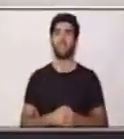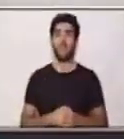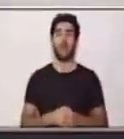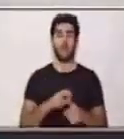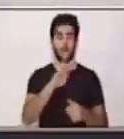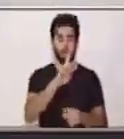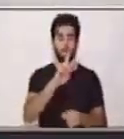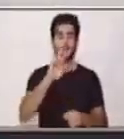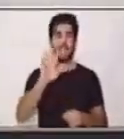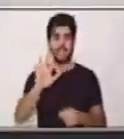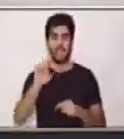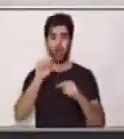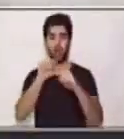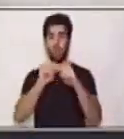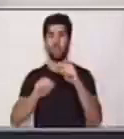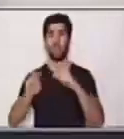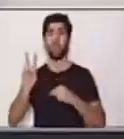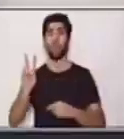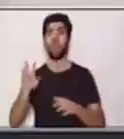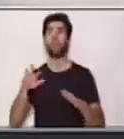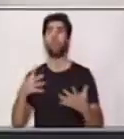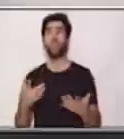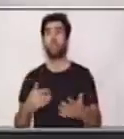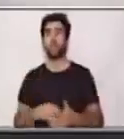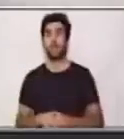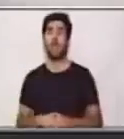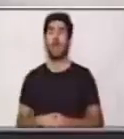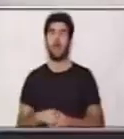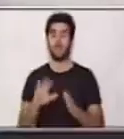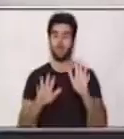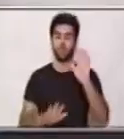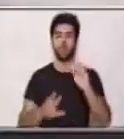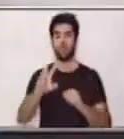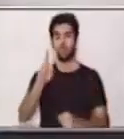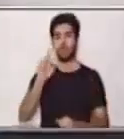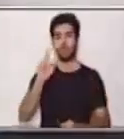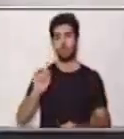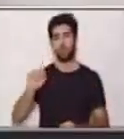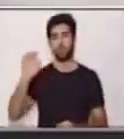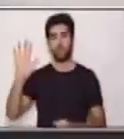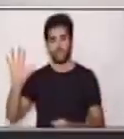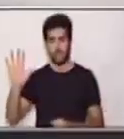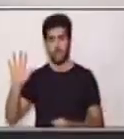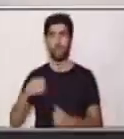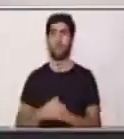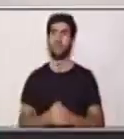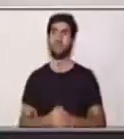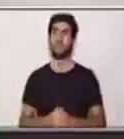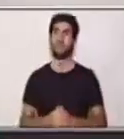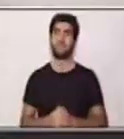25 dividido 2, el resultado nos da 12.5.